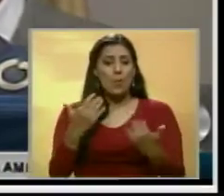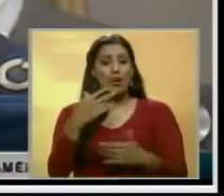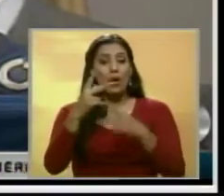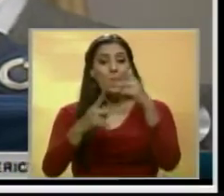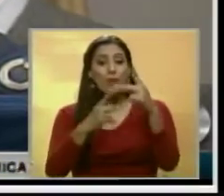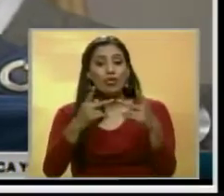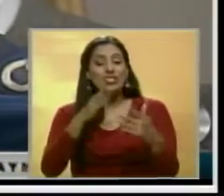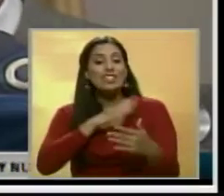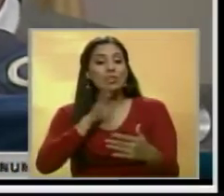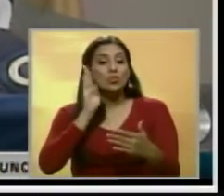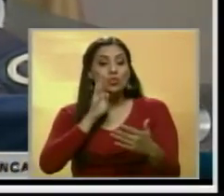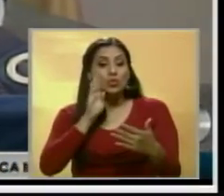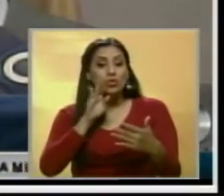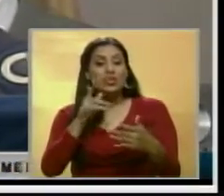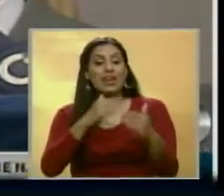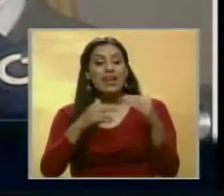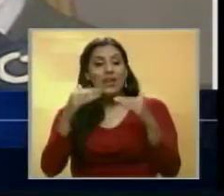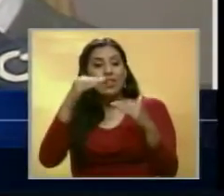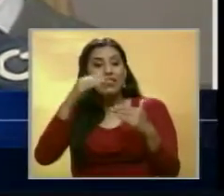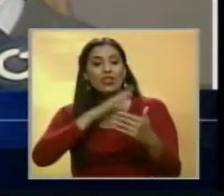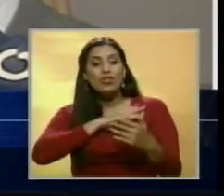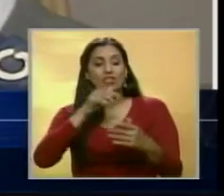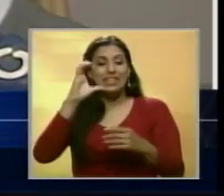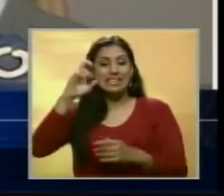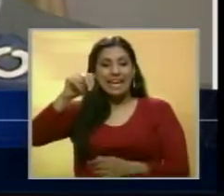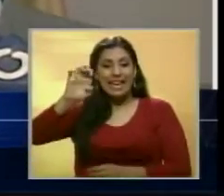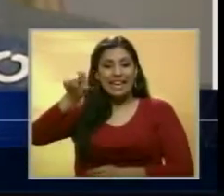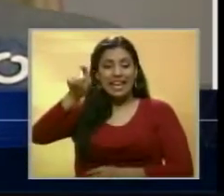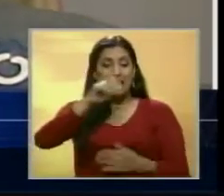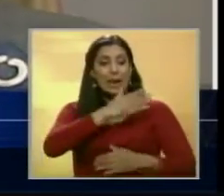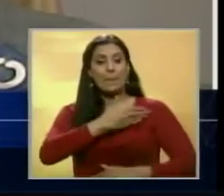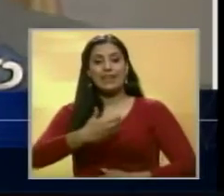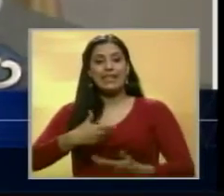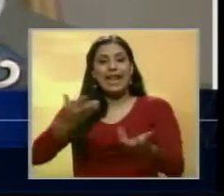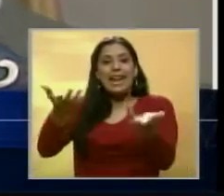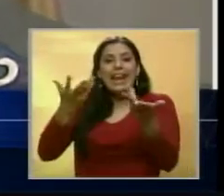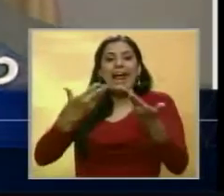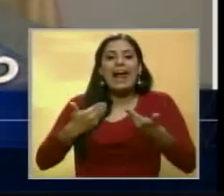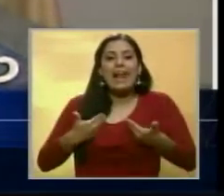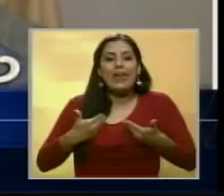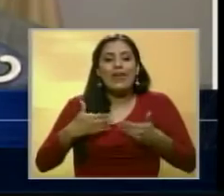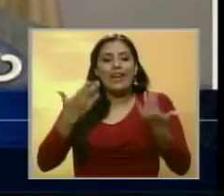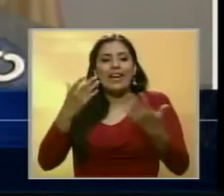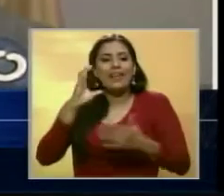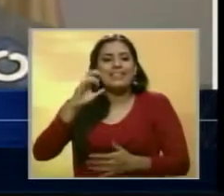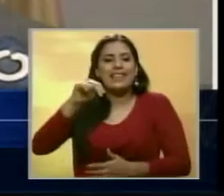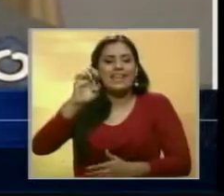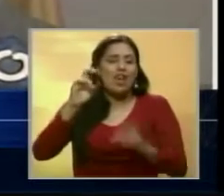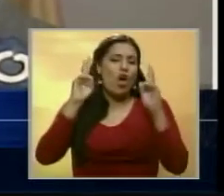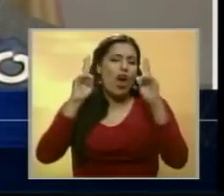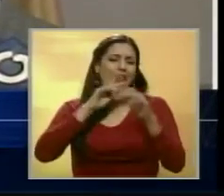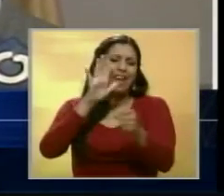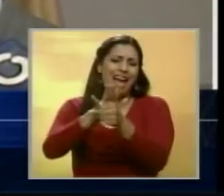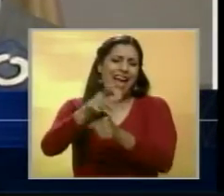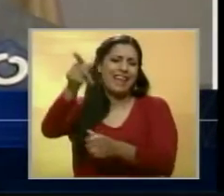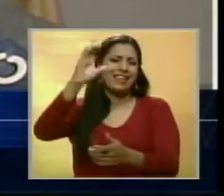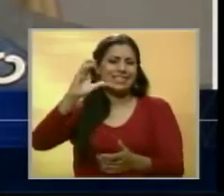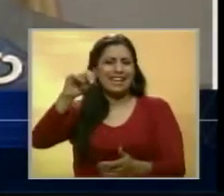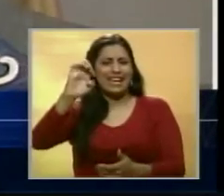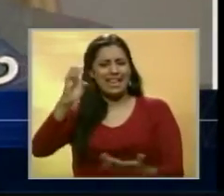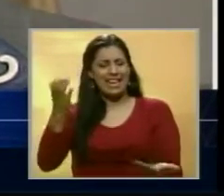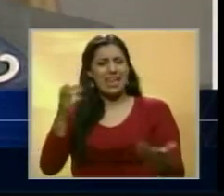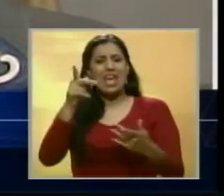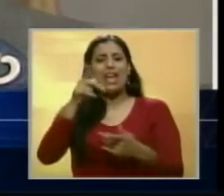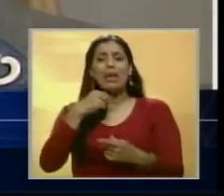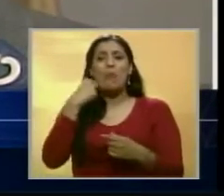está contaminado, el libérrimo Consejo Nacional Electoral que ella preside nos regaló el referéndum revocatorio. Ojalá se callara la boca, por Dios. Es que cada